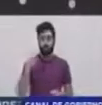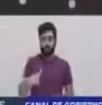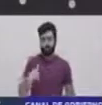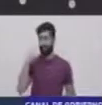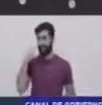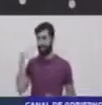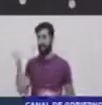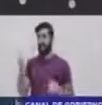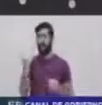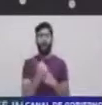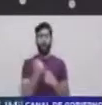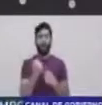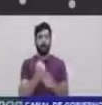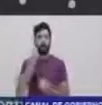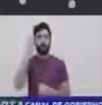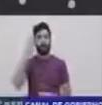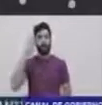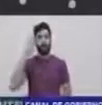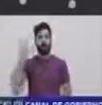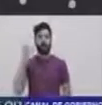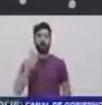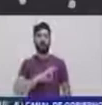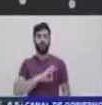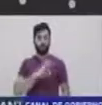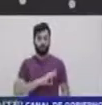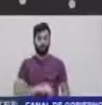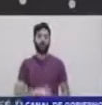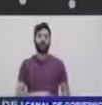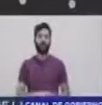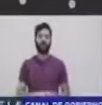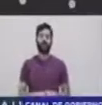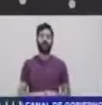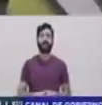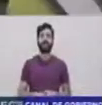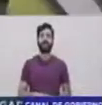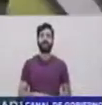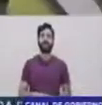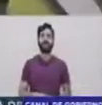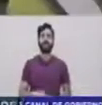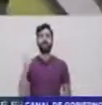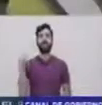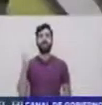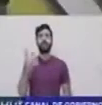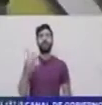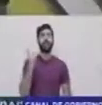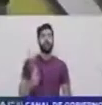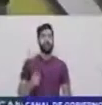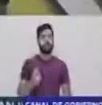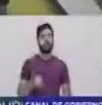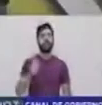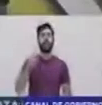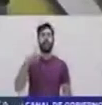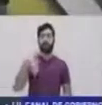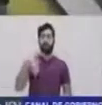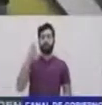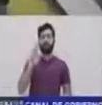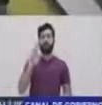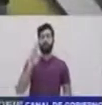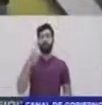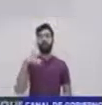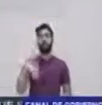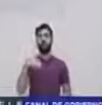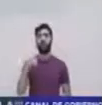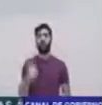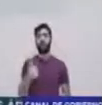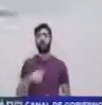Bienvenidos al segmento de apoyo psicosocial. Hoy nos acompaña la licenciada Norma Córdoba. Licenciada, qué gusto tenerla por acá. ¿Sobre qué vamos a platicar